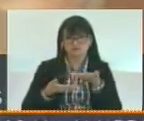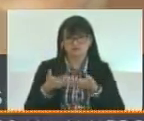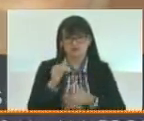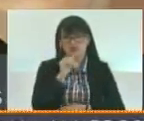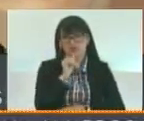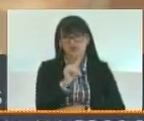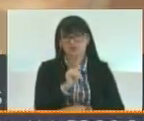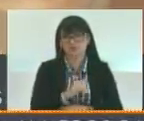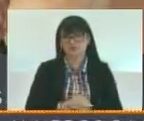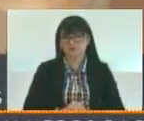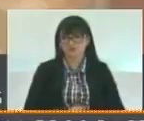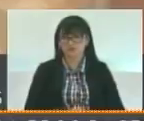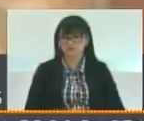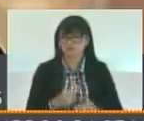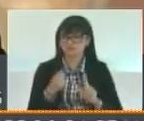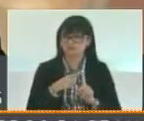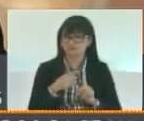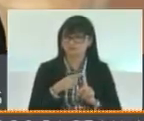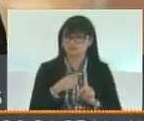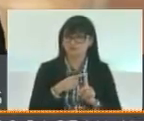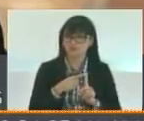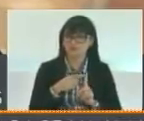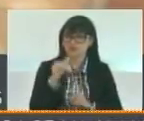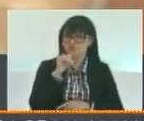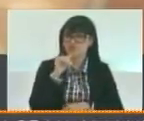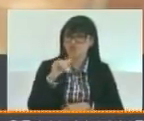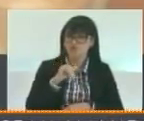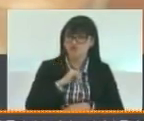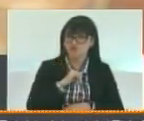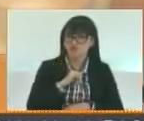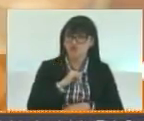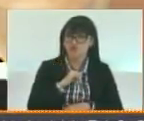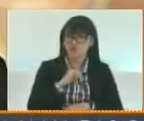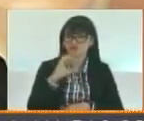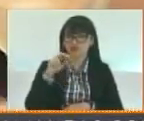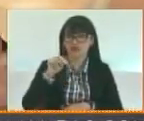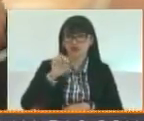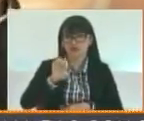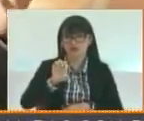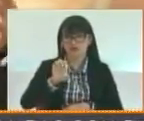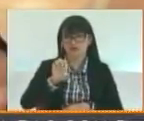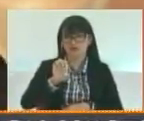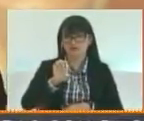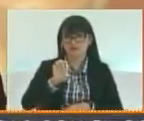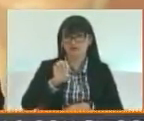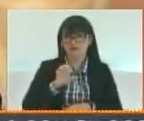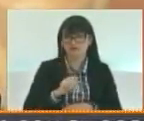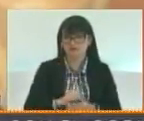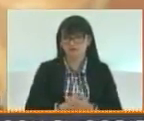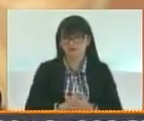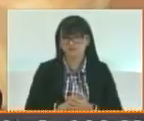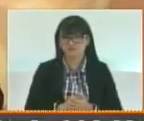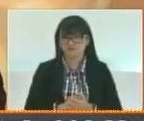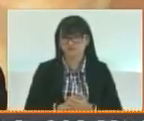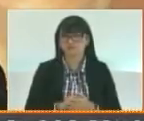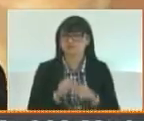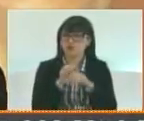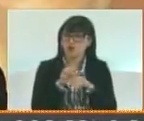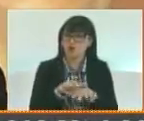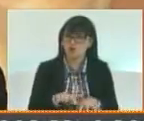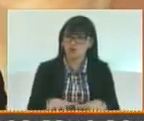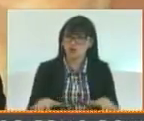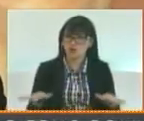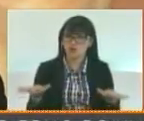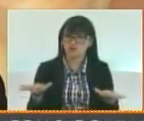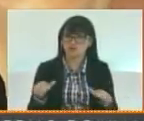denuncia también. En primer lugar, bueno, ya como lo ha venido informando el Poder Electoral, el material electoral se ha distribuido